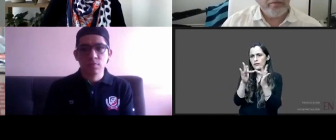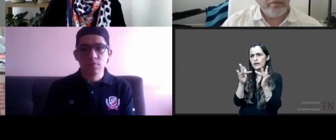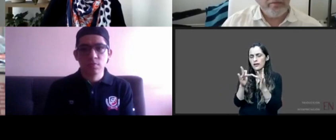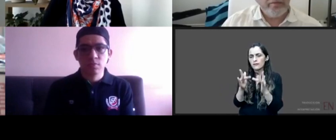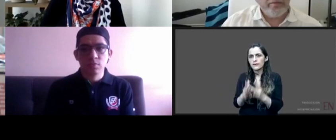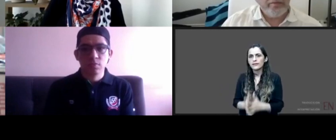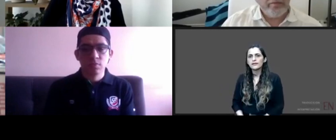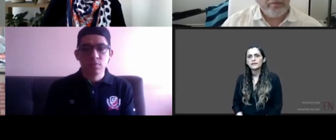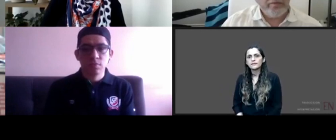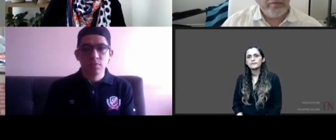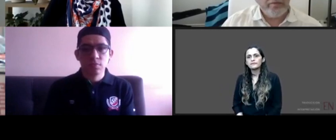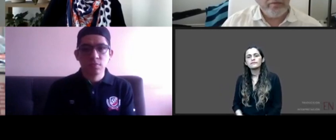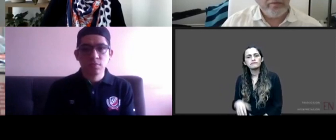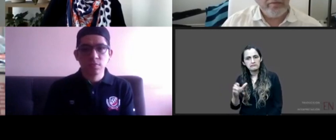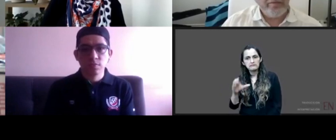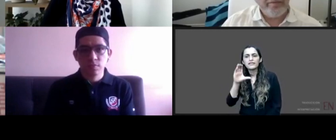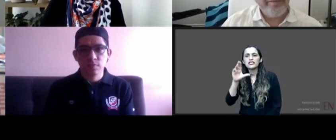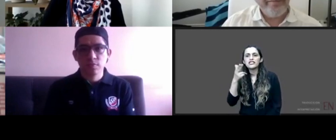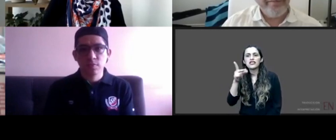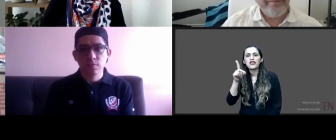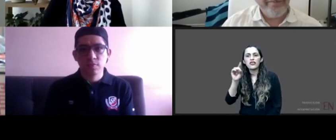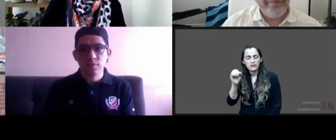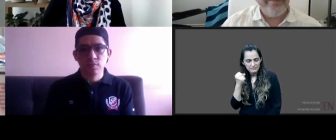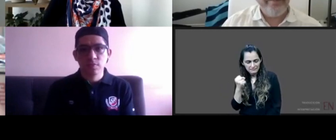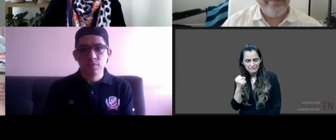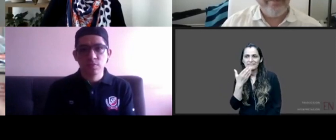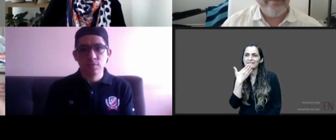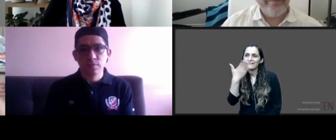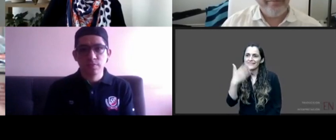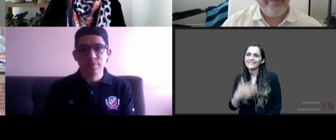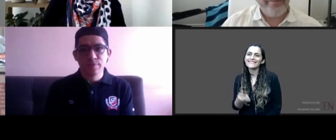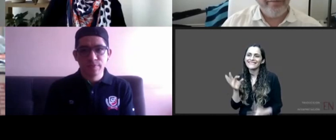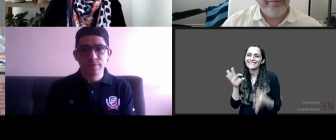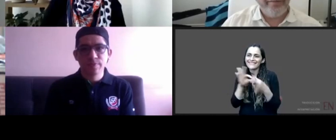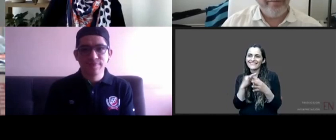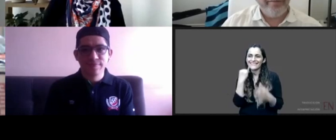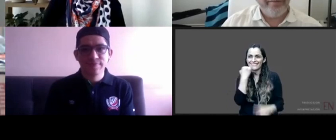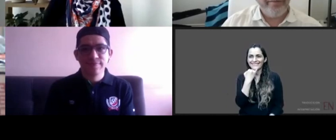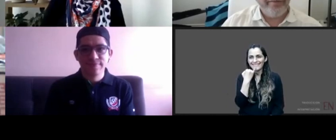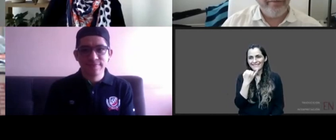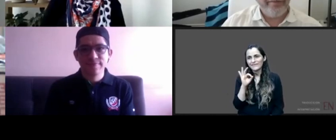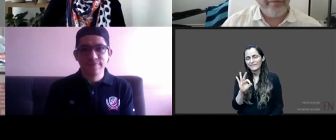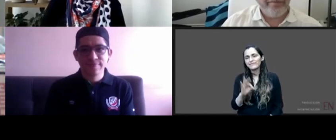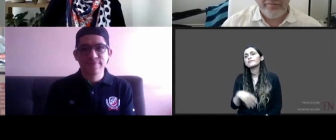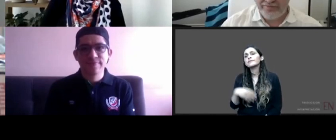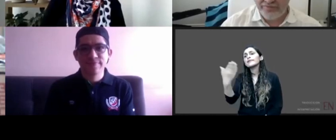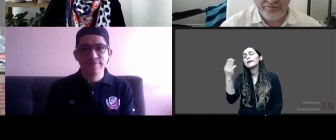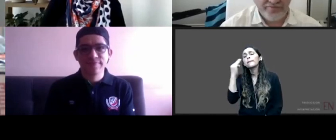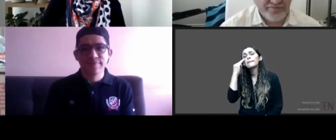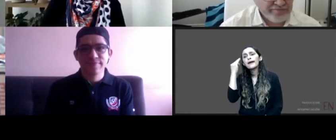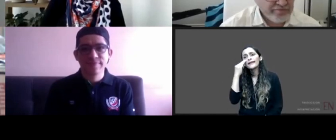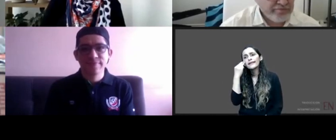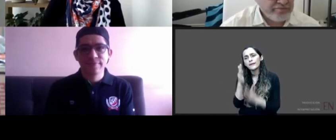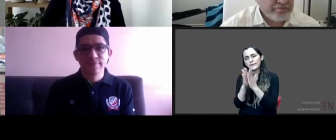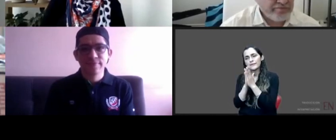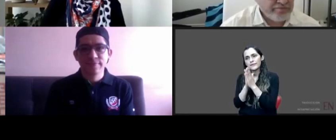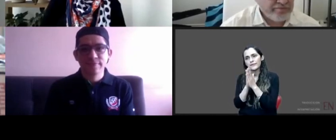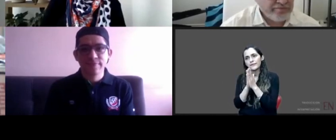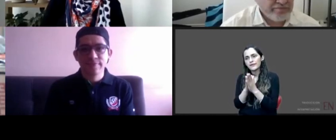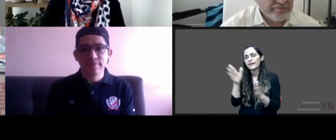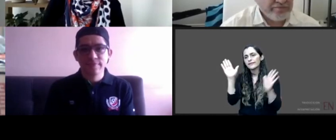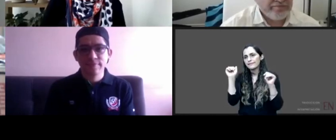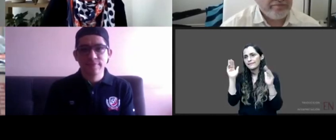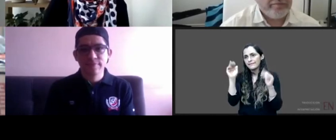lengua, chido, ¿no? Como dice tu correo. Marina, por favor, ¿cómo nos